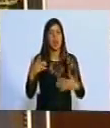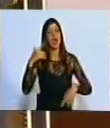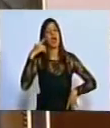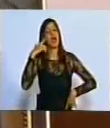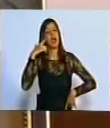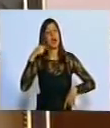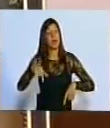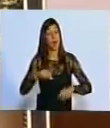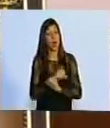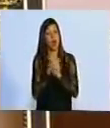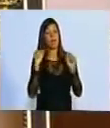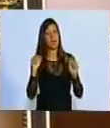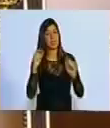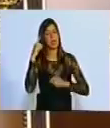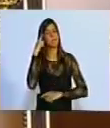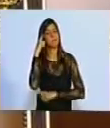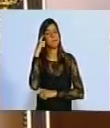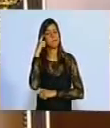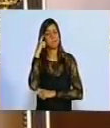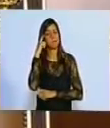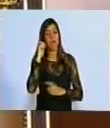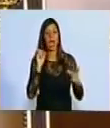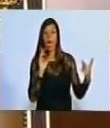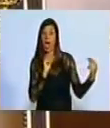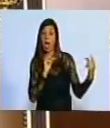esta mañana, que repetía Tania